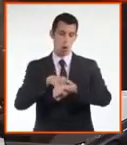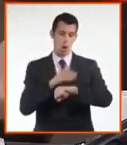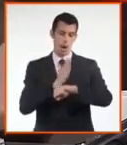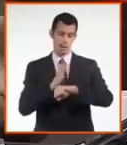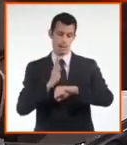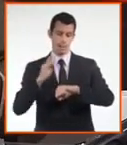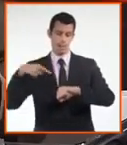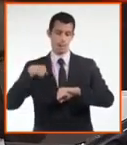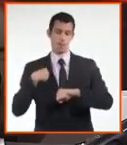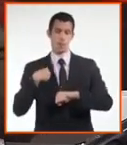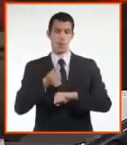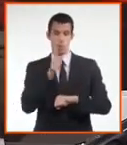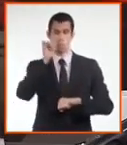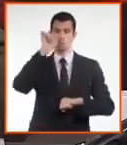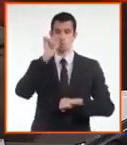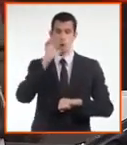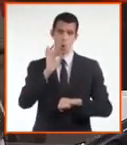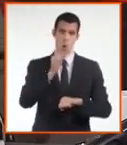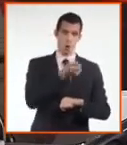ser inyectado